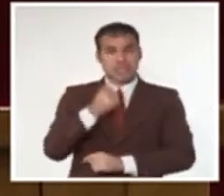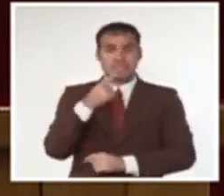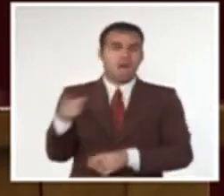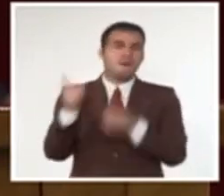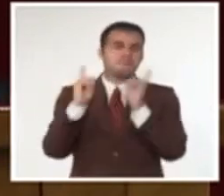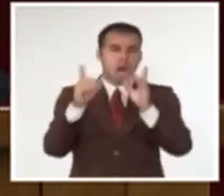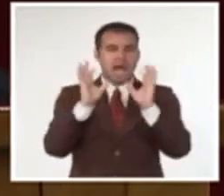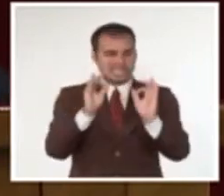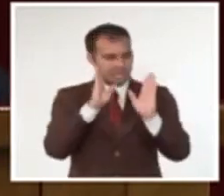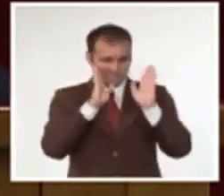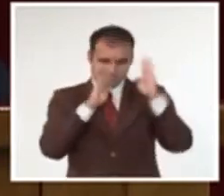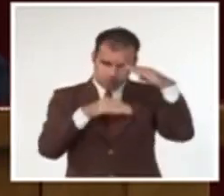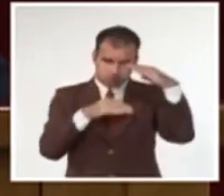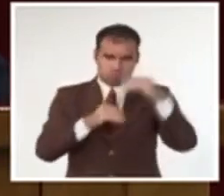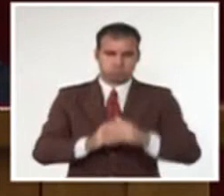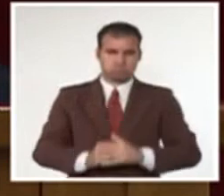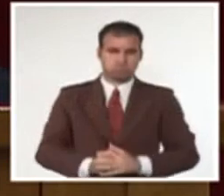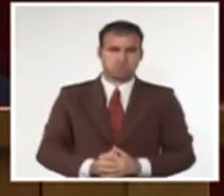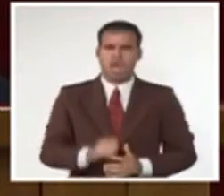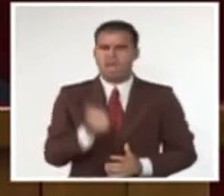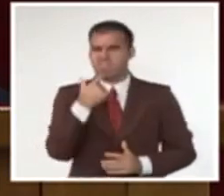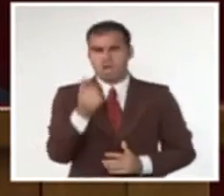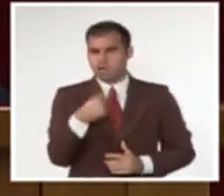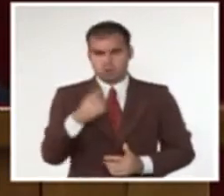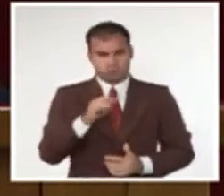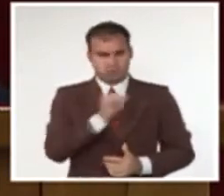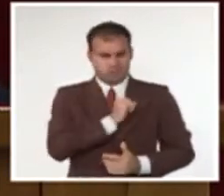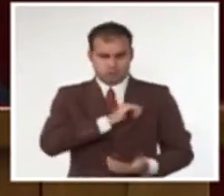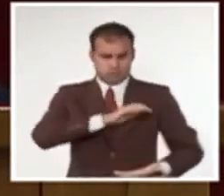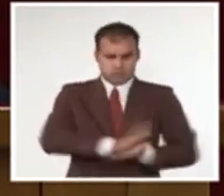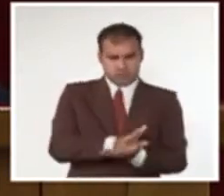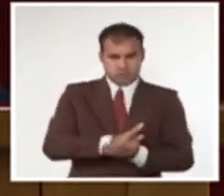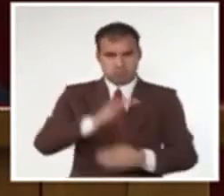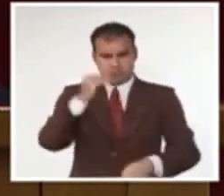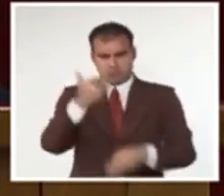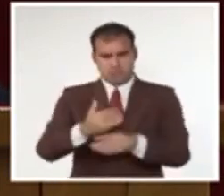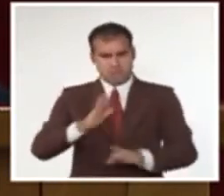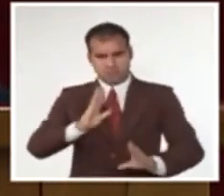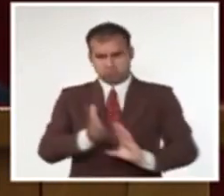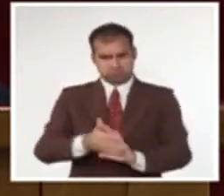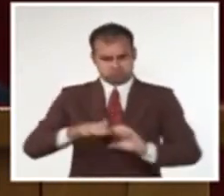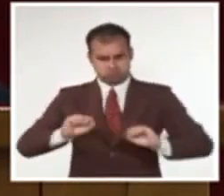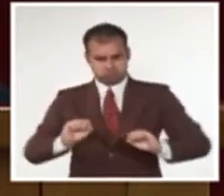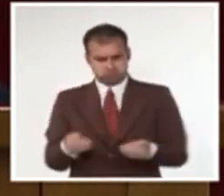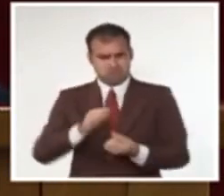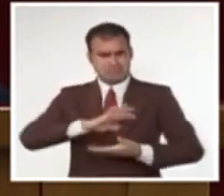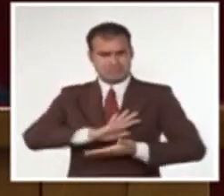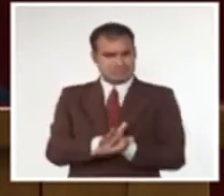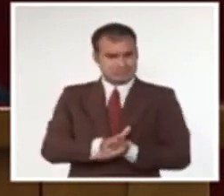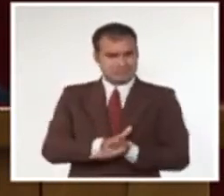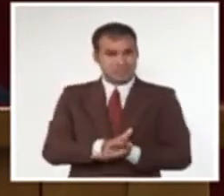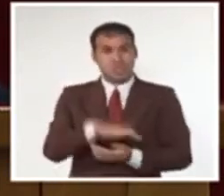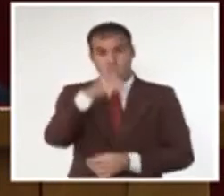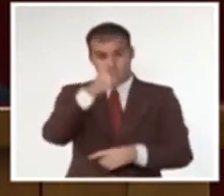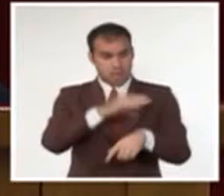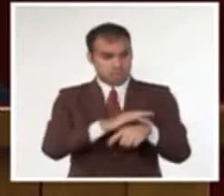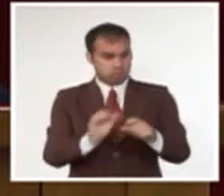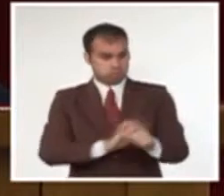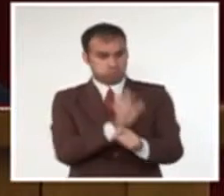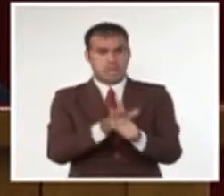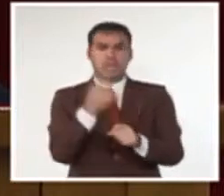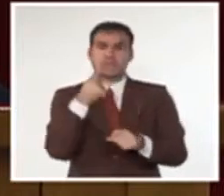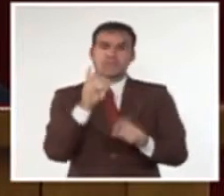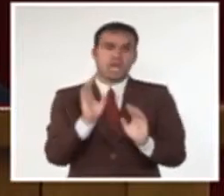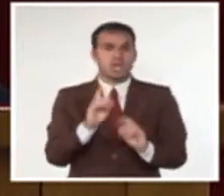y tras apostar sin éxito a asfixiarnos con el recrudecimiento del bloqueo en medio de la pandemia, trata de alterar